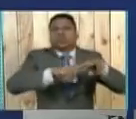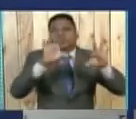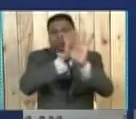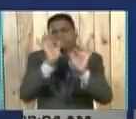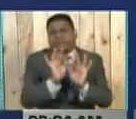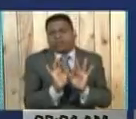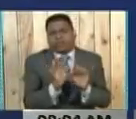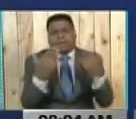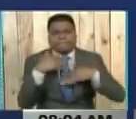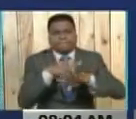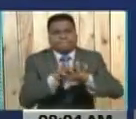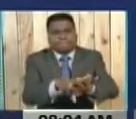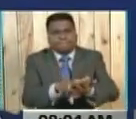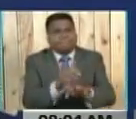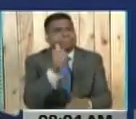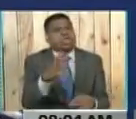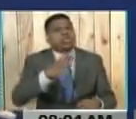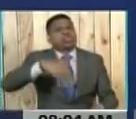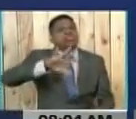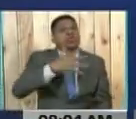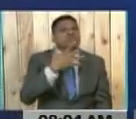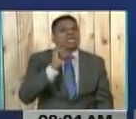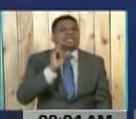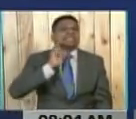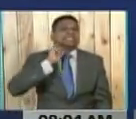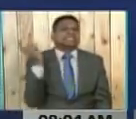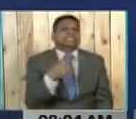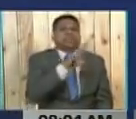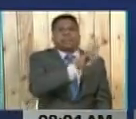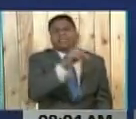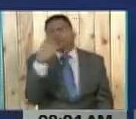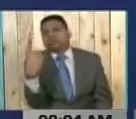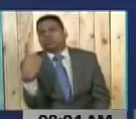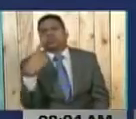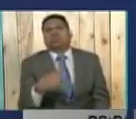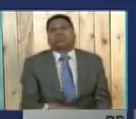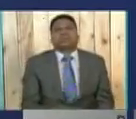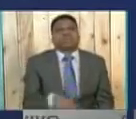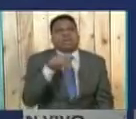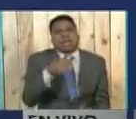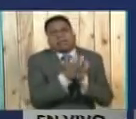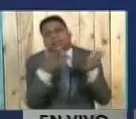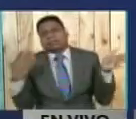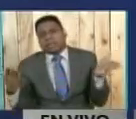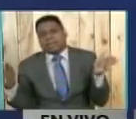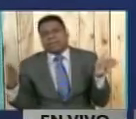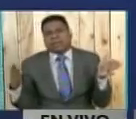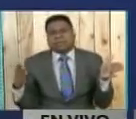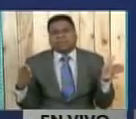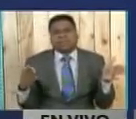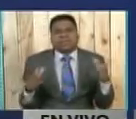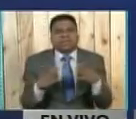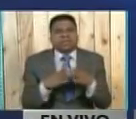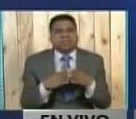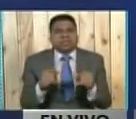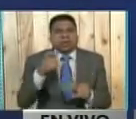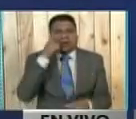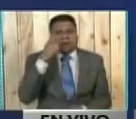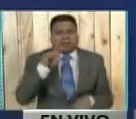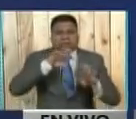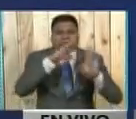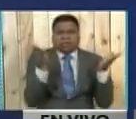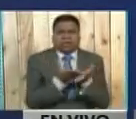integral, donde en este siglo XXI, en esta etapa de transición, todos los pueblos del mundo, todas